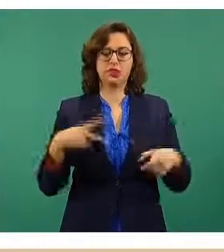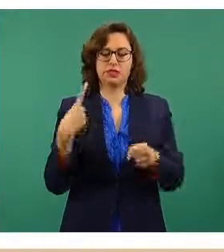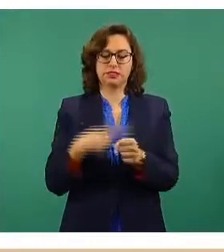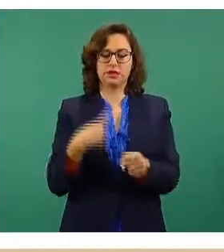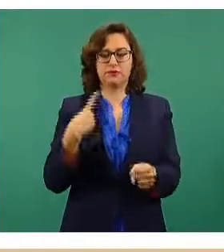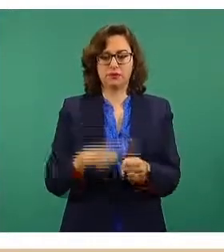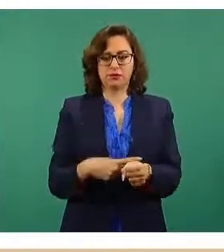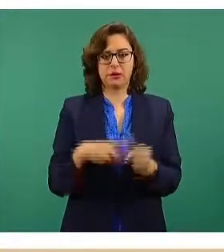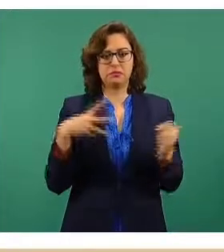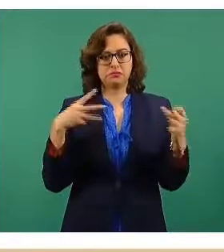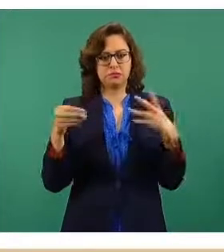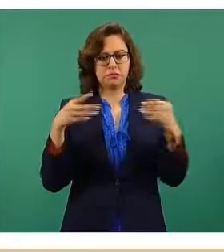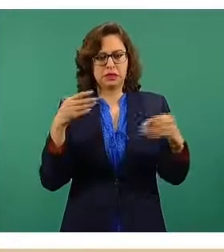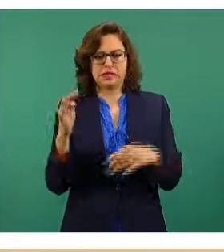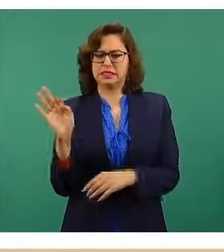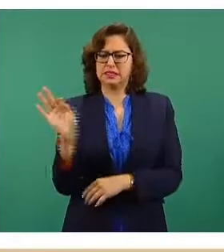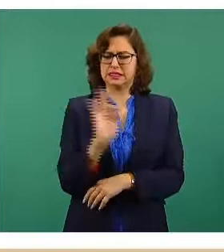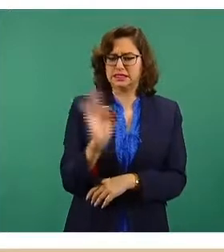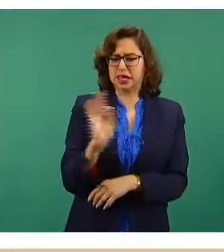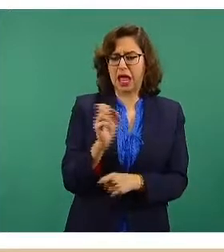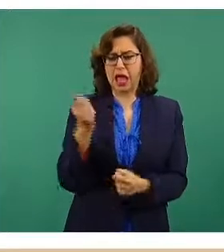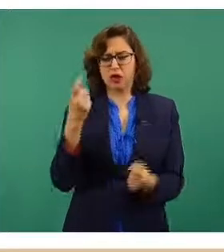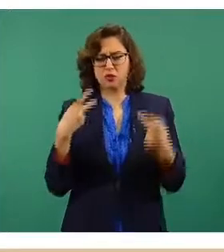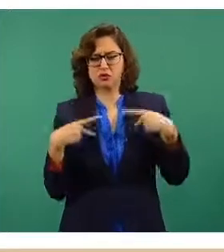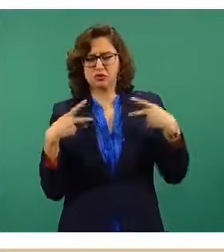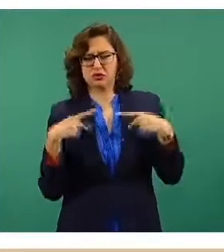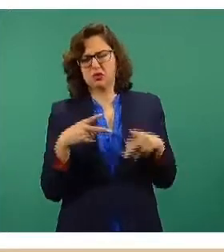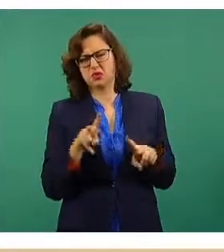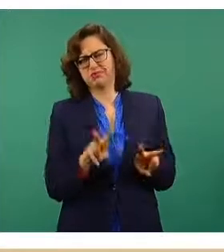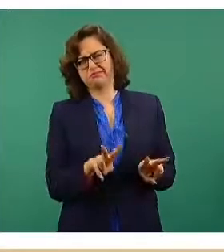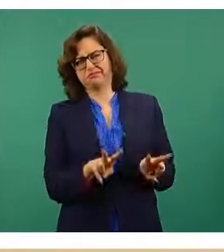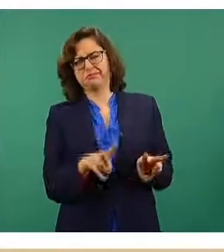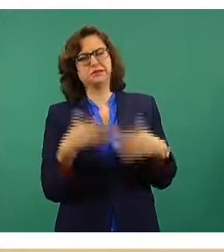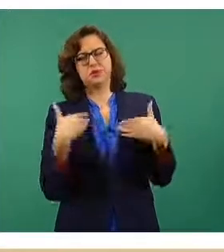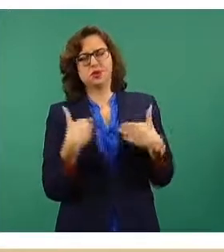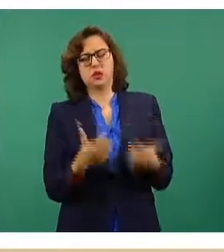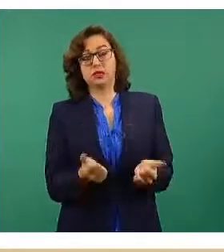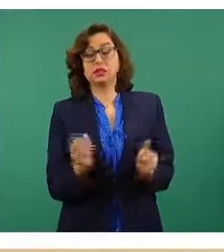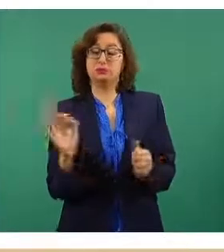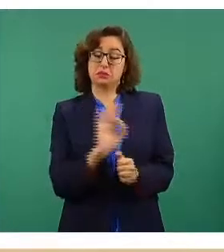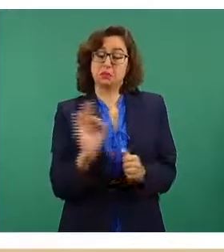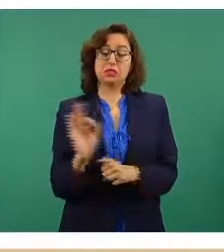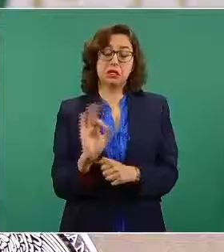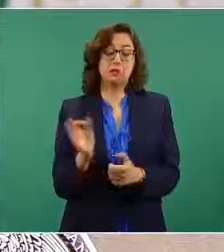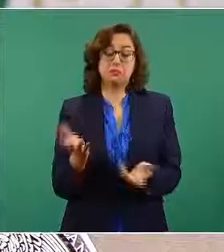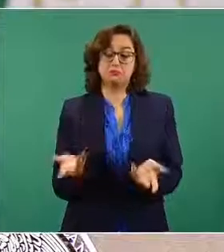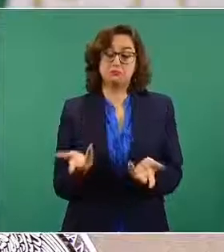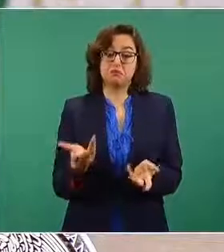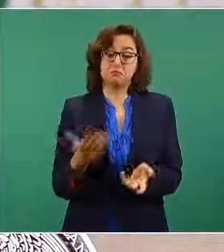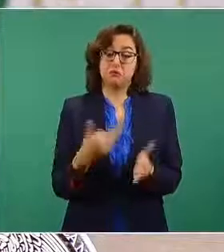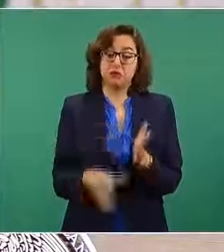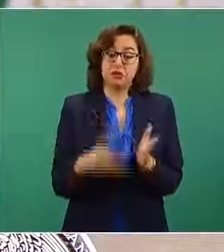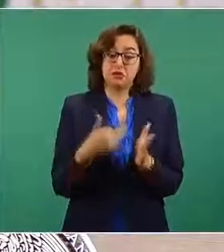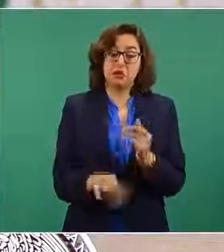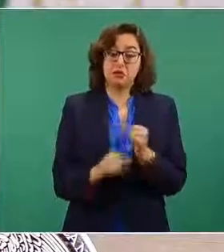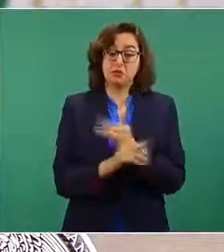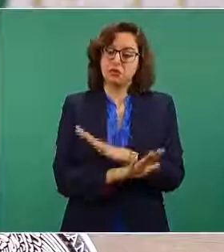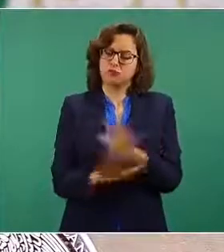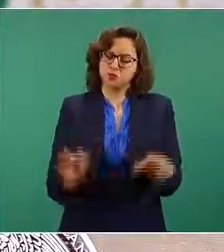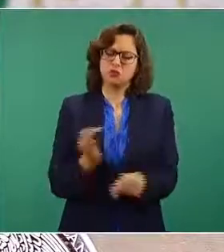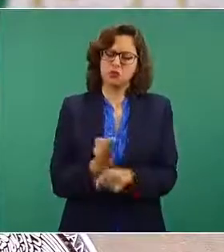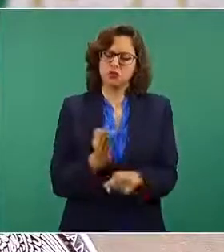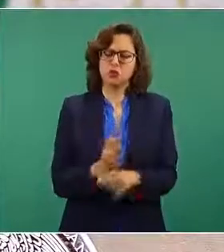lo comento por cualquier persona que pudiera no estar familiarizada ya a estas alturas con las curvas epidémicas. Llegamos a un